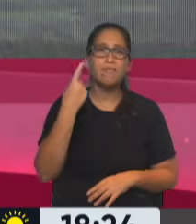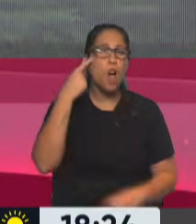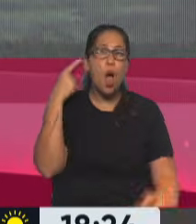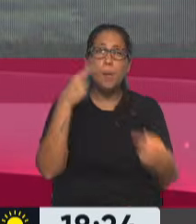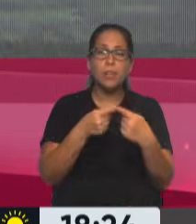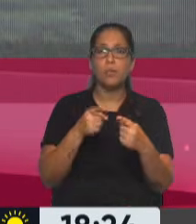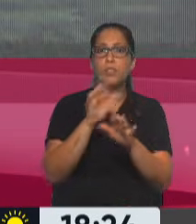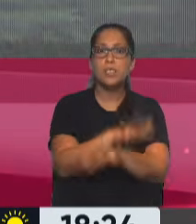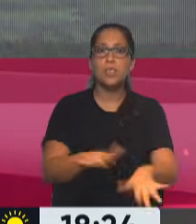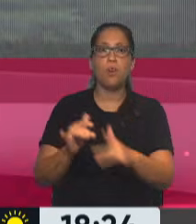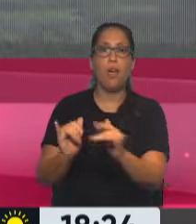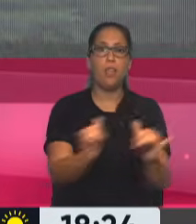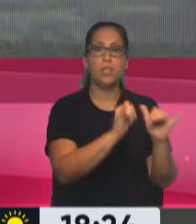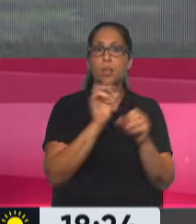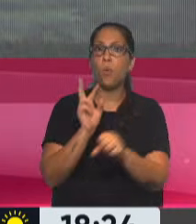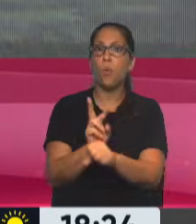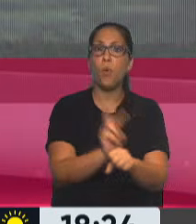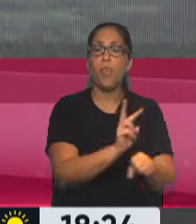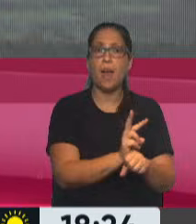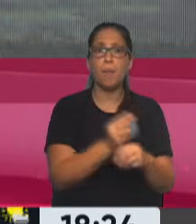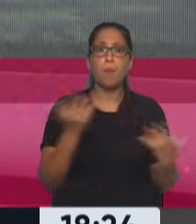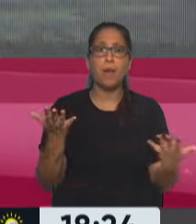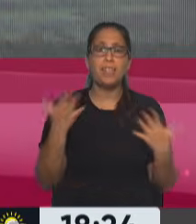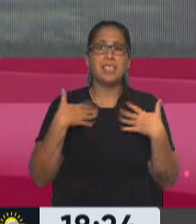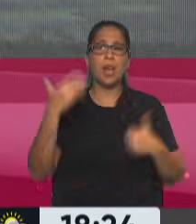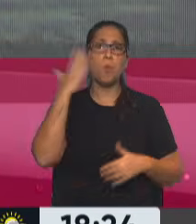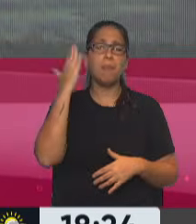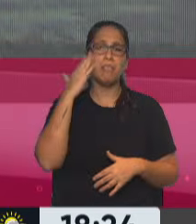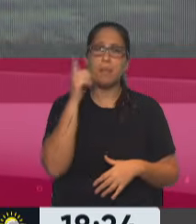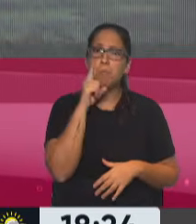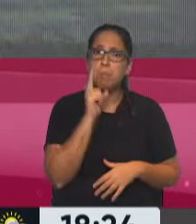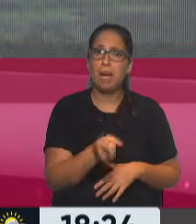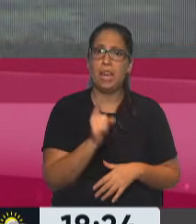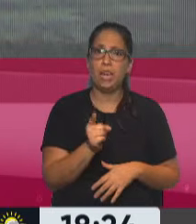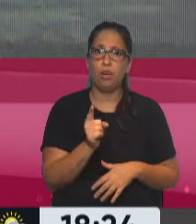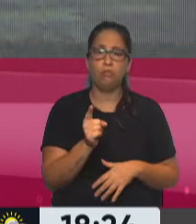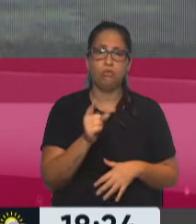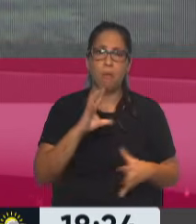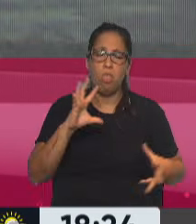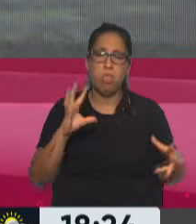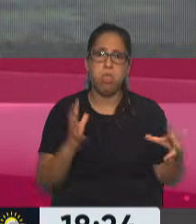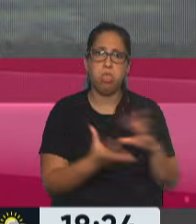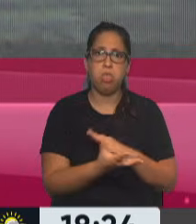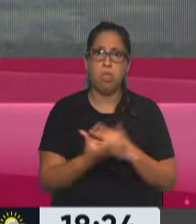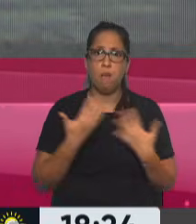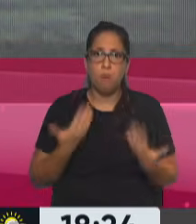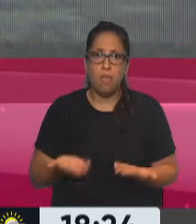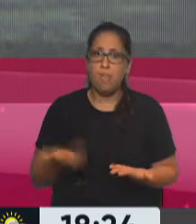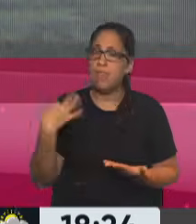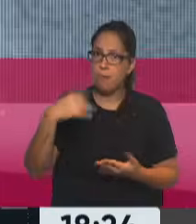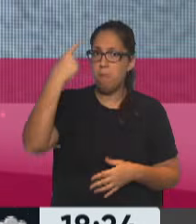los adolescentes por el riesgo que corre la salud mental con las redes sociales. Tenemos que pensar en ese